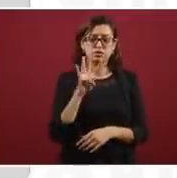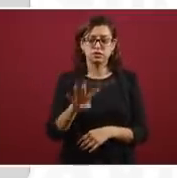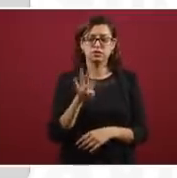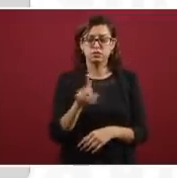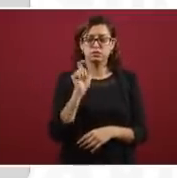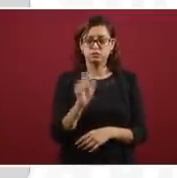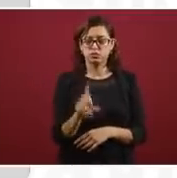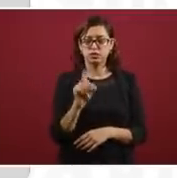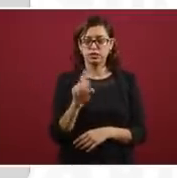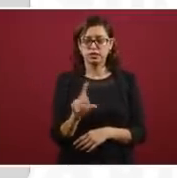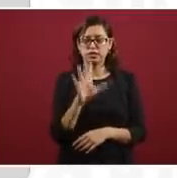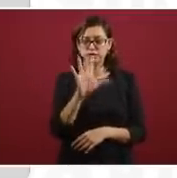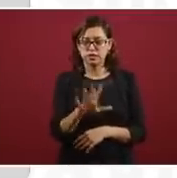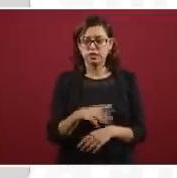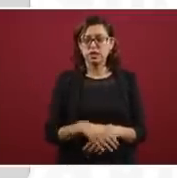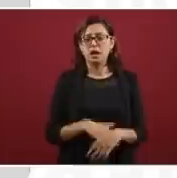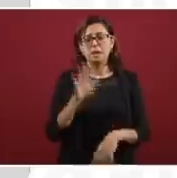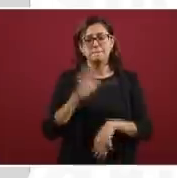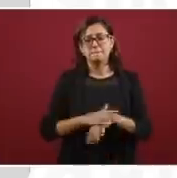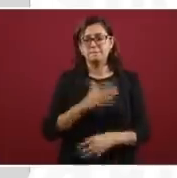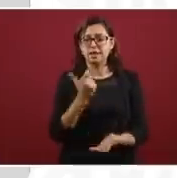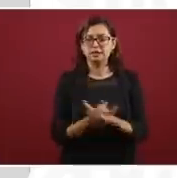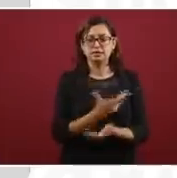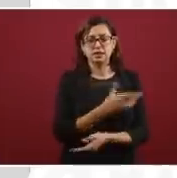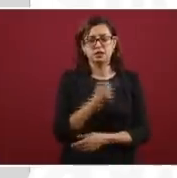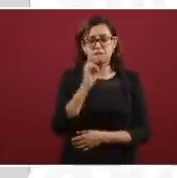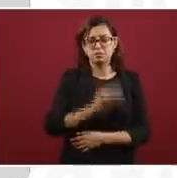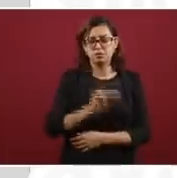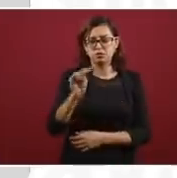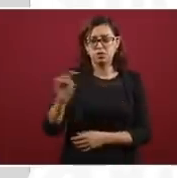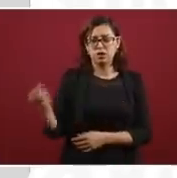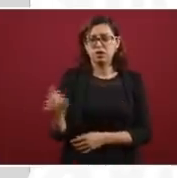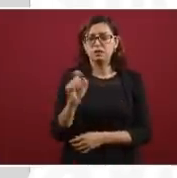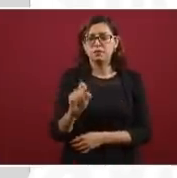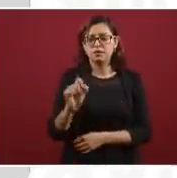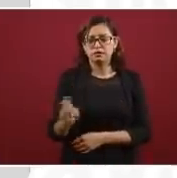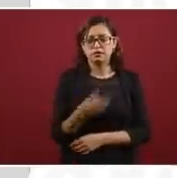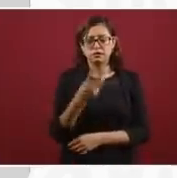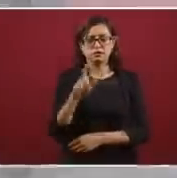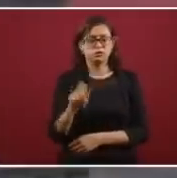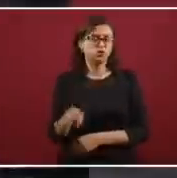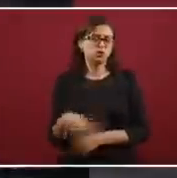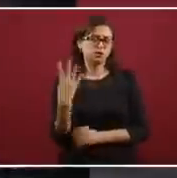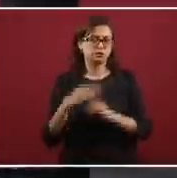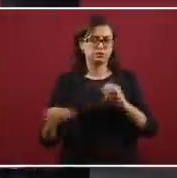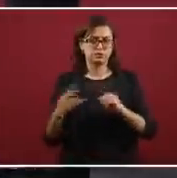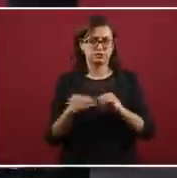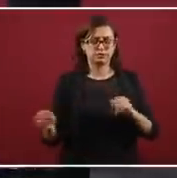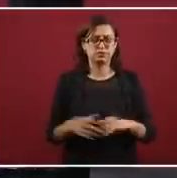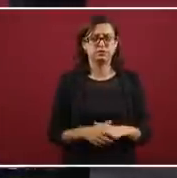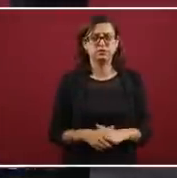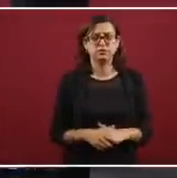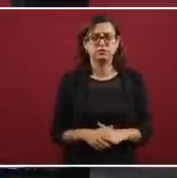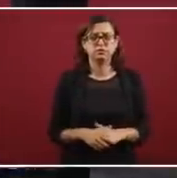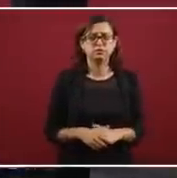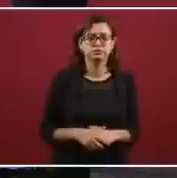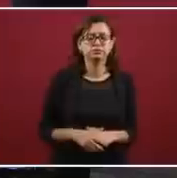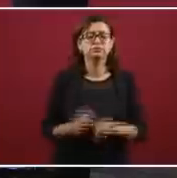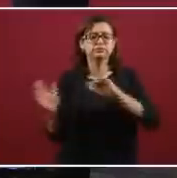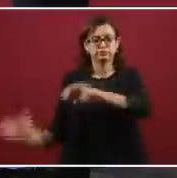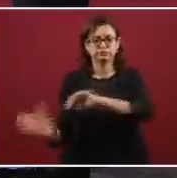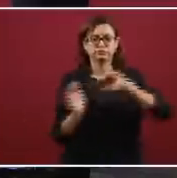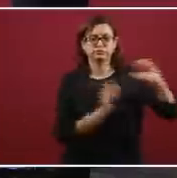19.35 y el más caro en Churumuco, Michoacán, a 23 pesos con 14 centavos. ¿Quién es quién en el